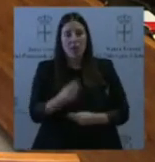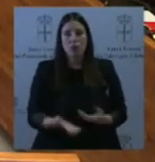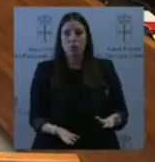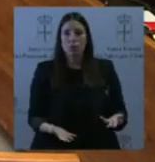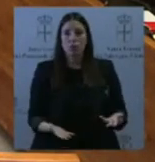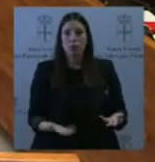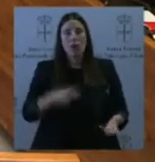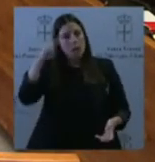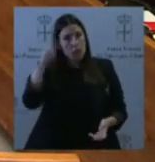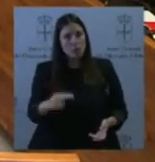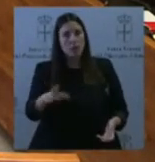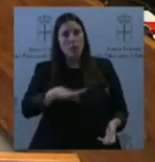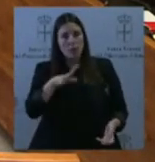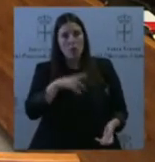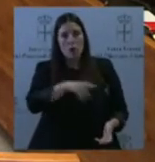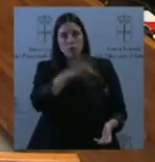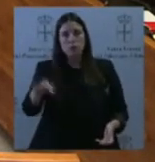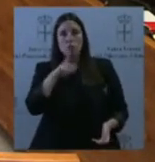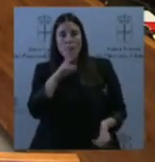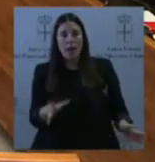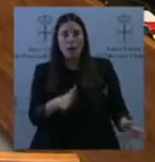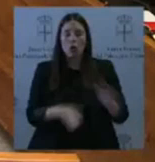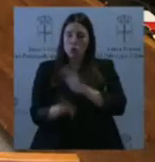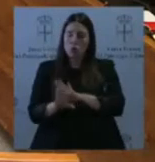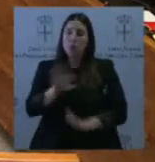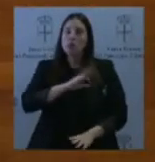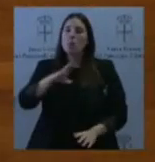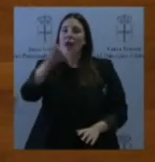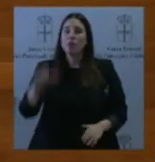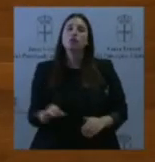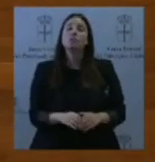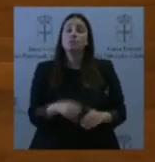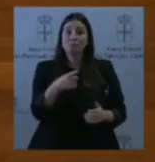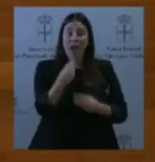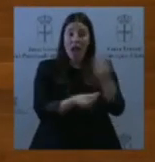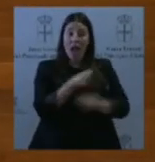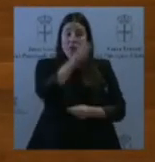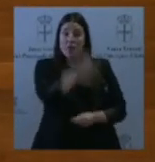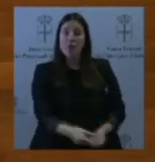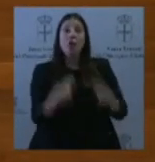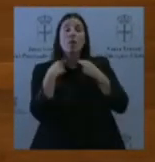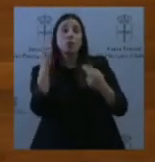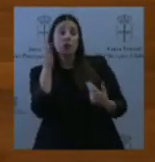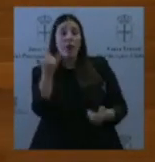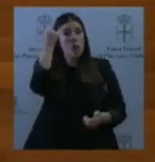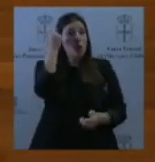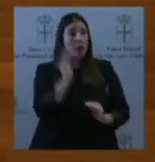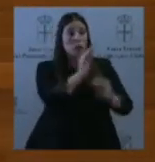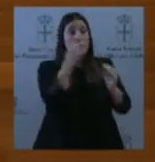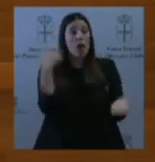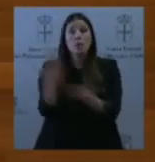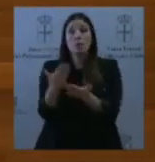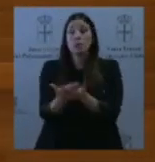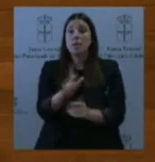palabra. Continúe, señor Palacios. Lo que hace la señora diputada pues es mostrar su ideología y aprovecharse la situación de necesidad de unas